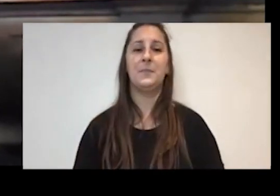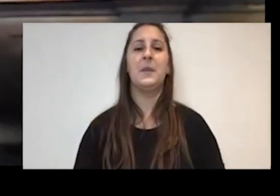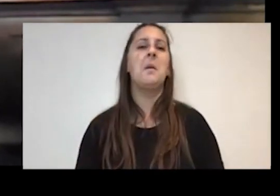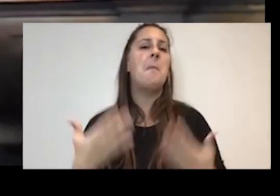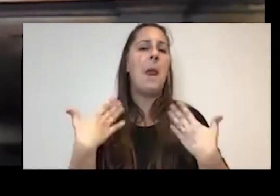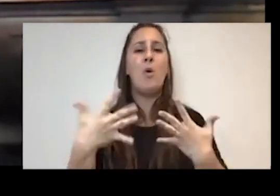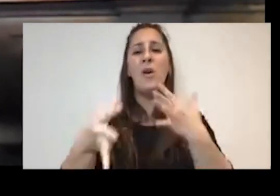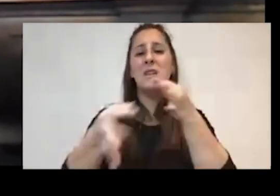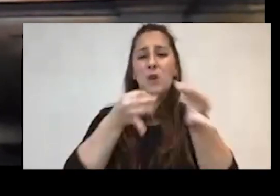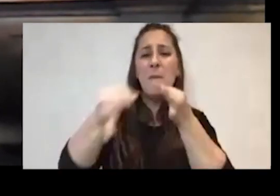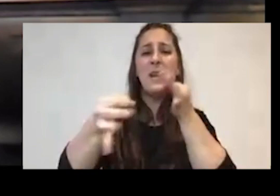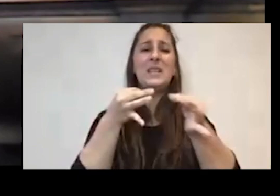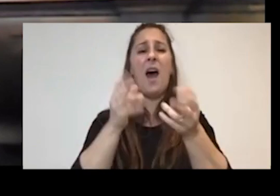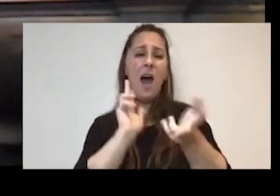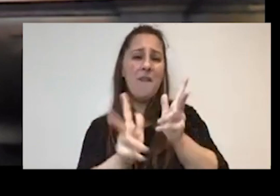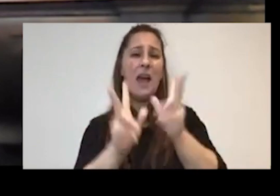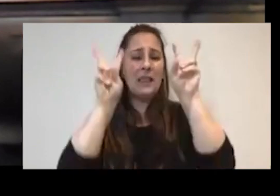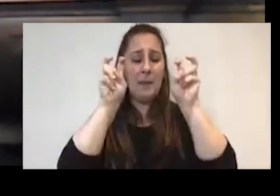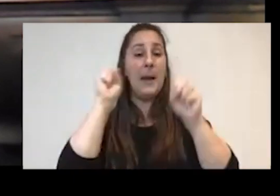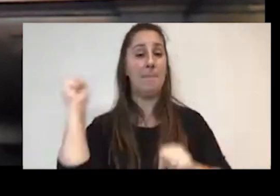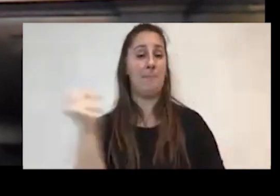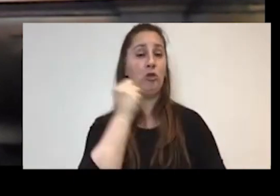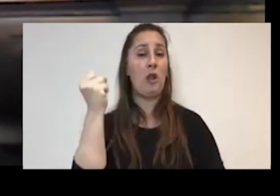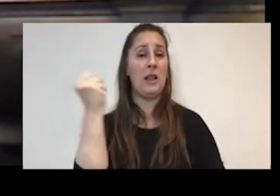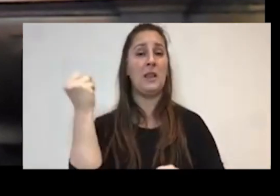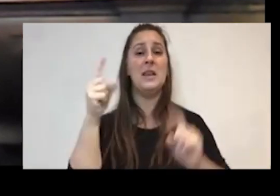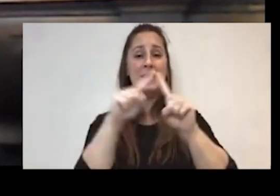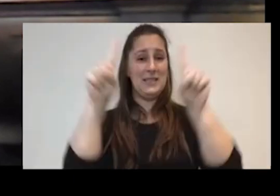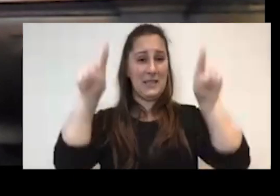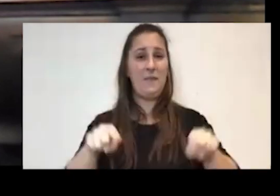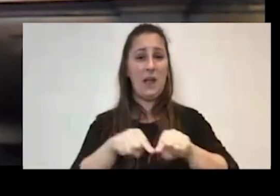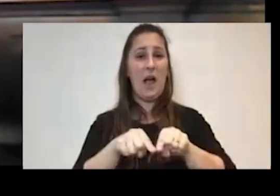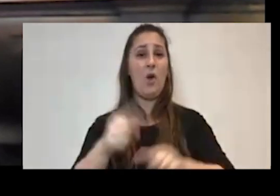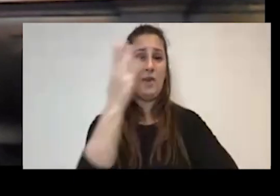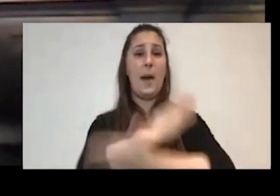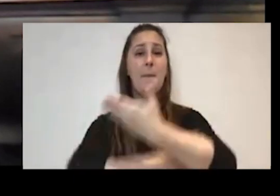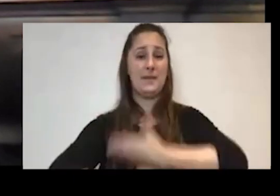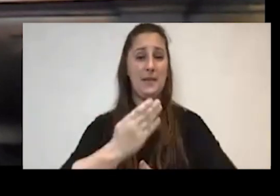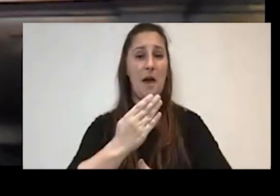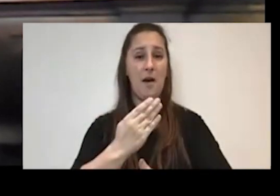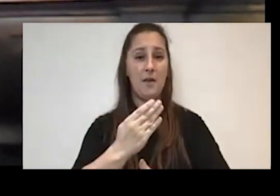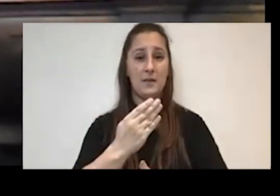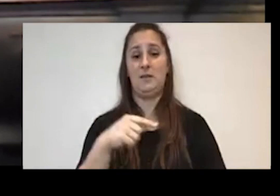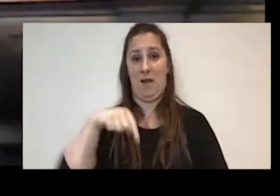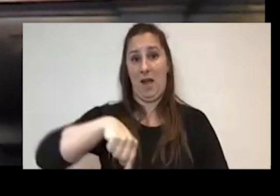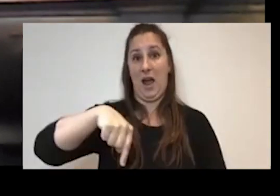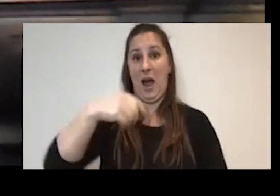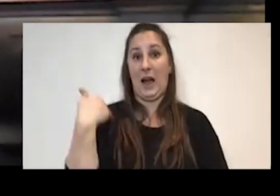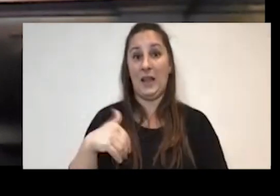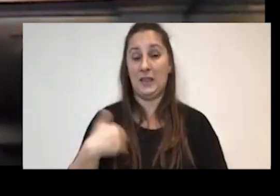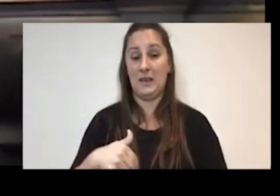para charlar de un tema tan importante como la certificación de la discapacidad en nuestro